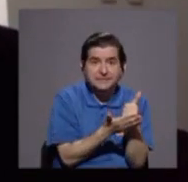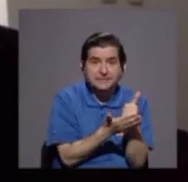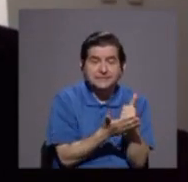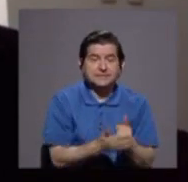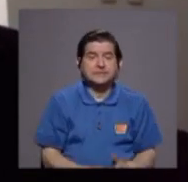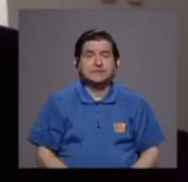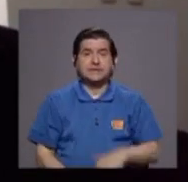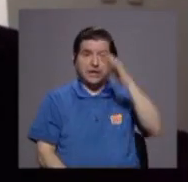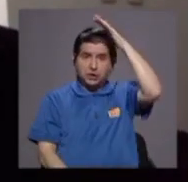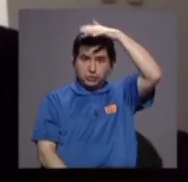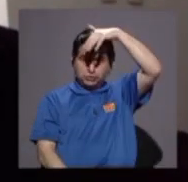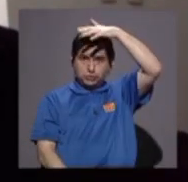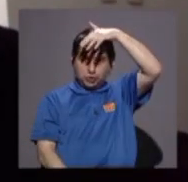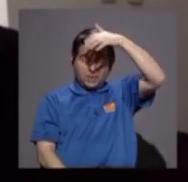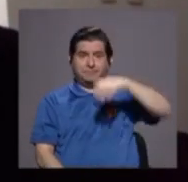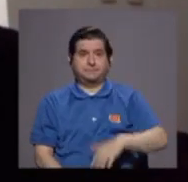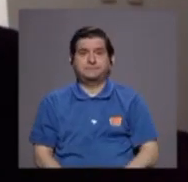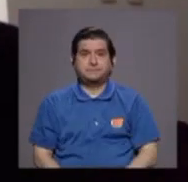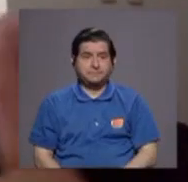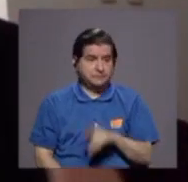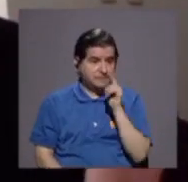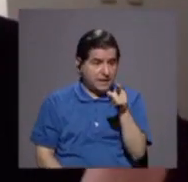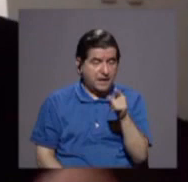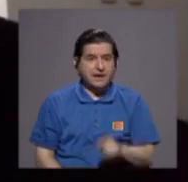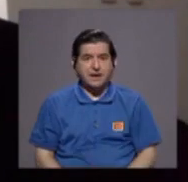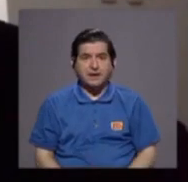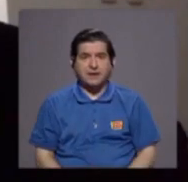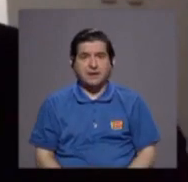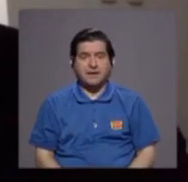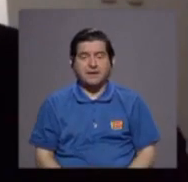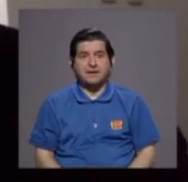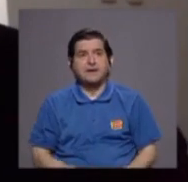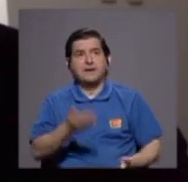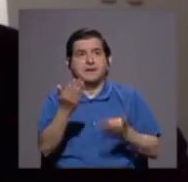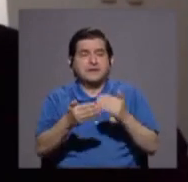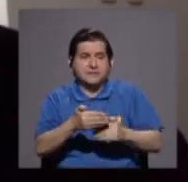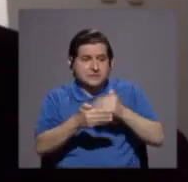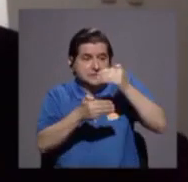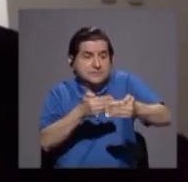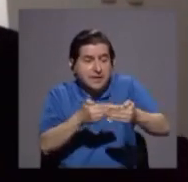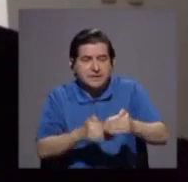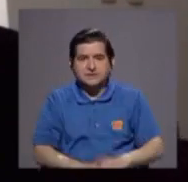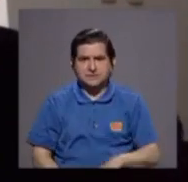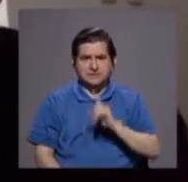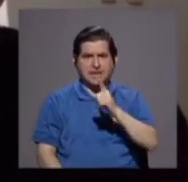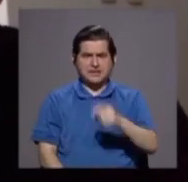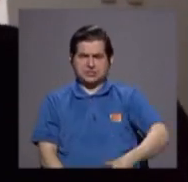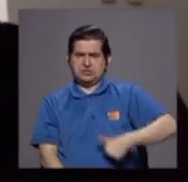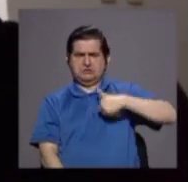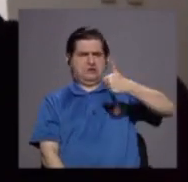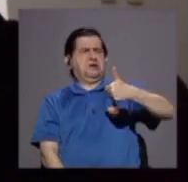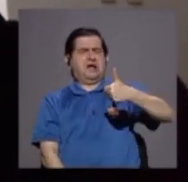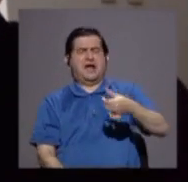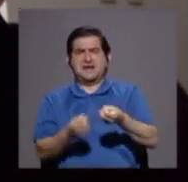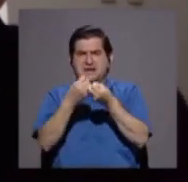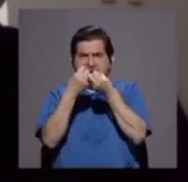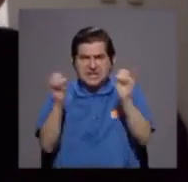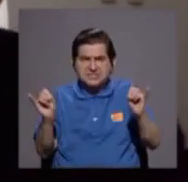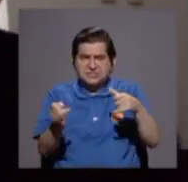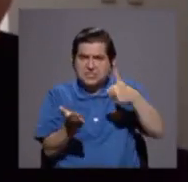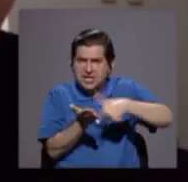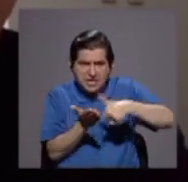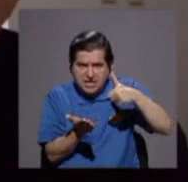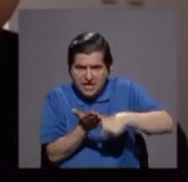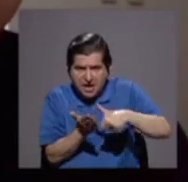que Trump se adelante a proclamar una victoria sin que todavía los